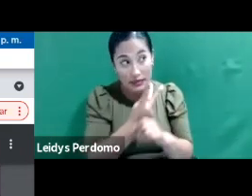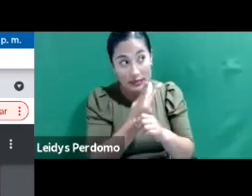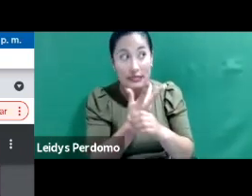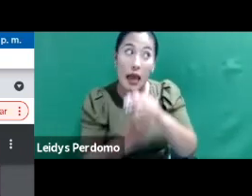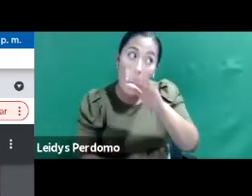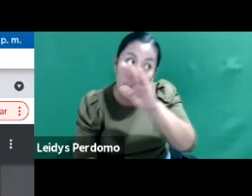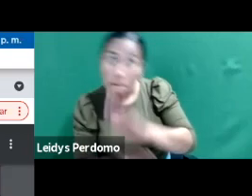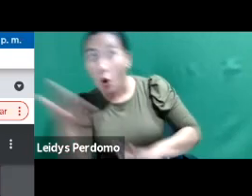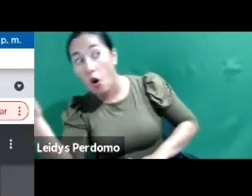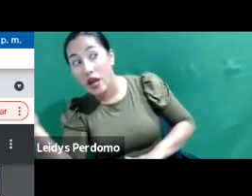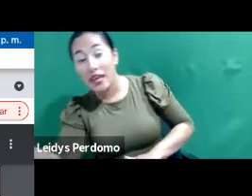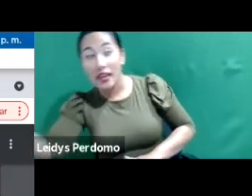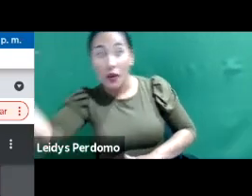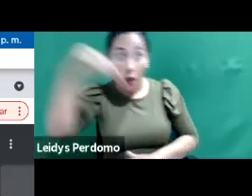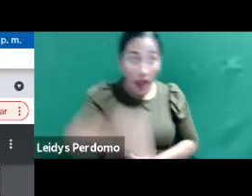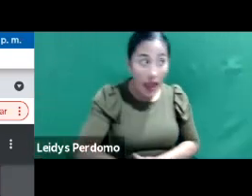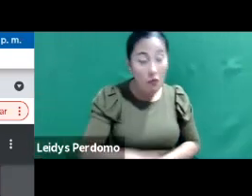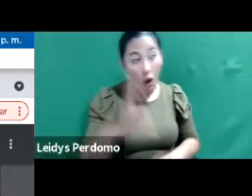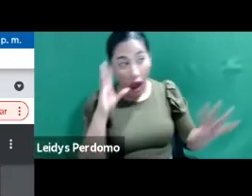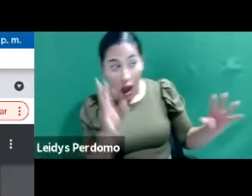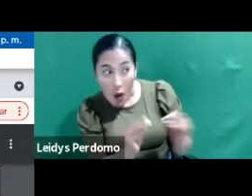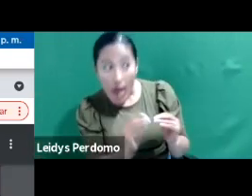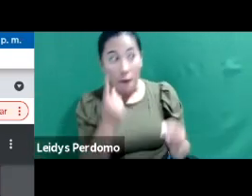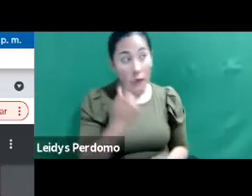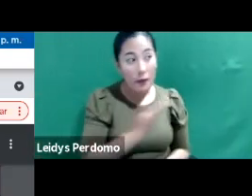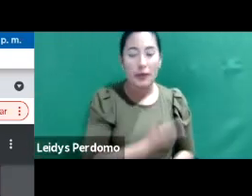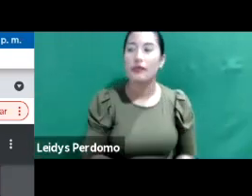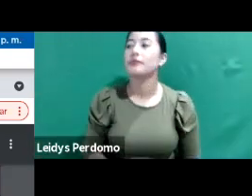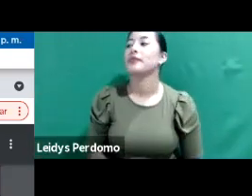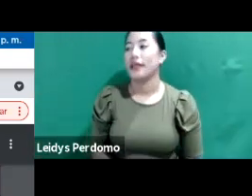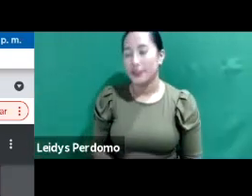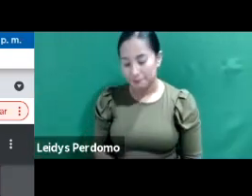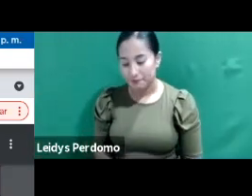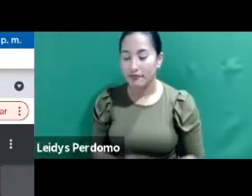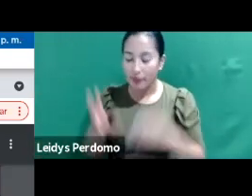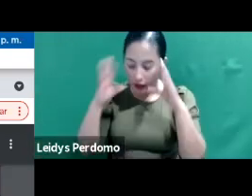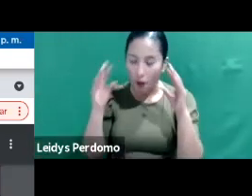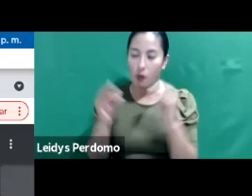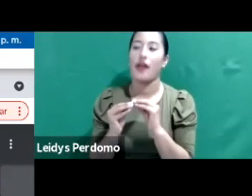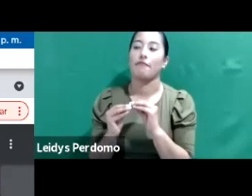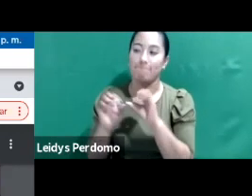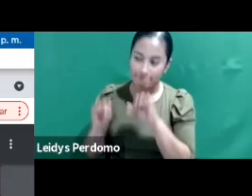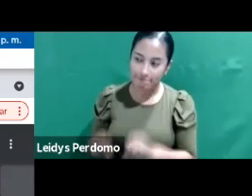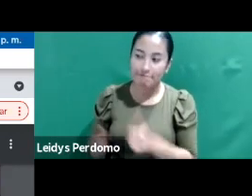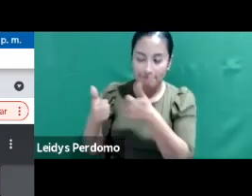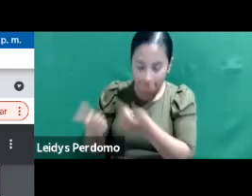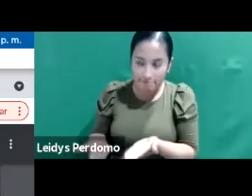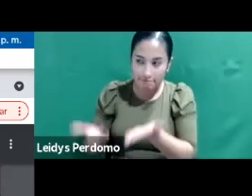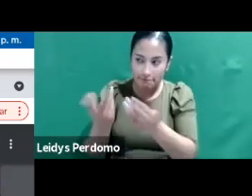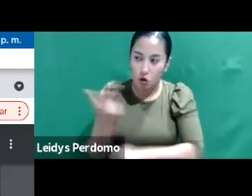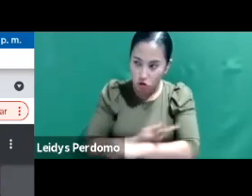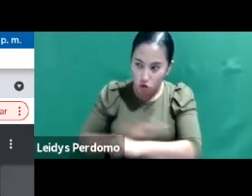de poco a poco, digamos que eso también es importante. Listo, para llegar a negociar con la familia también es importante comprender